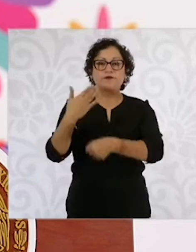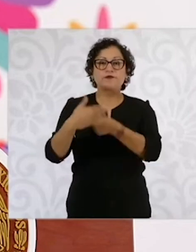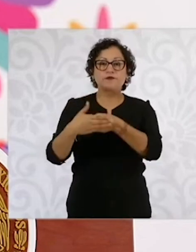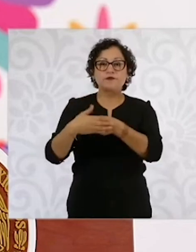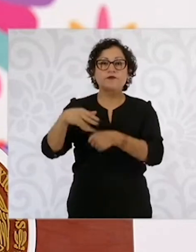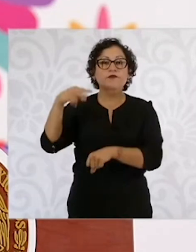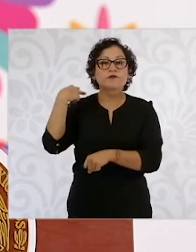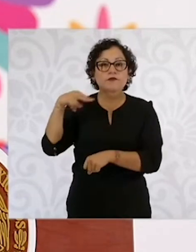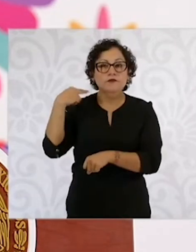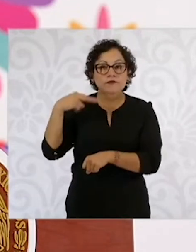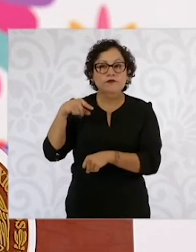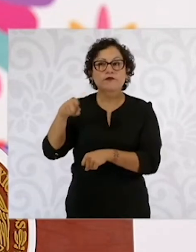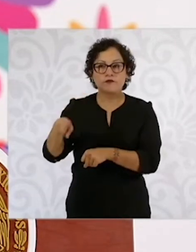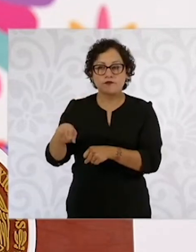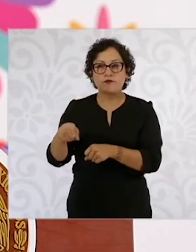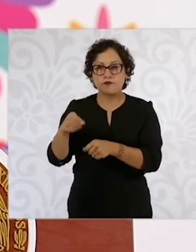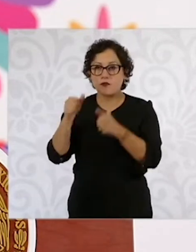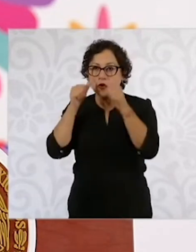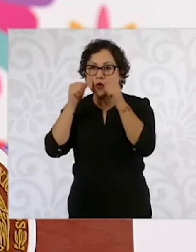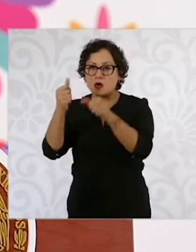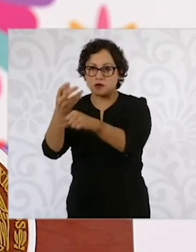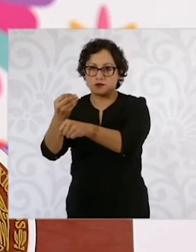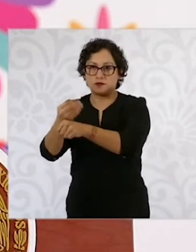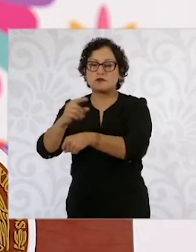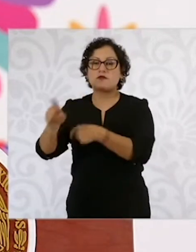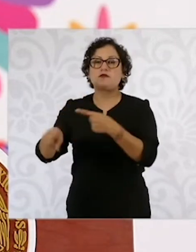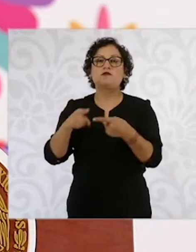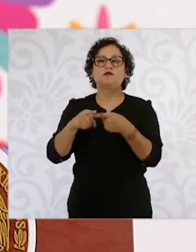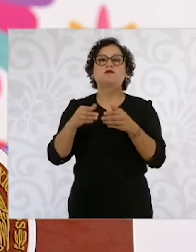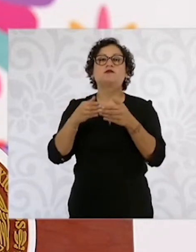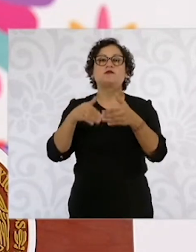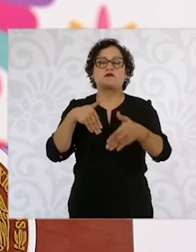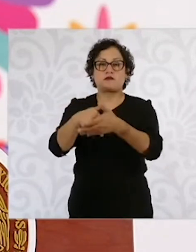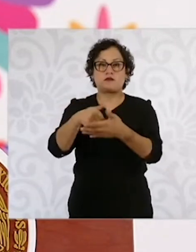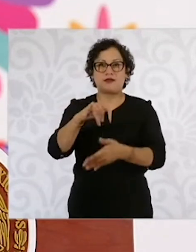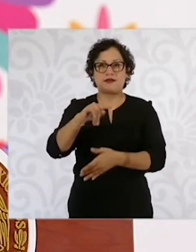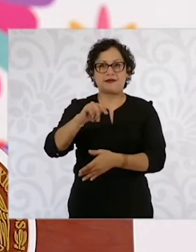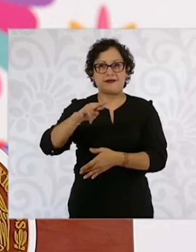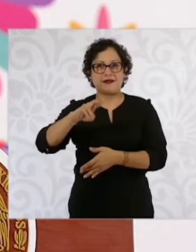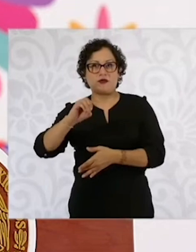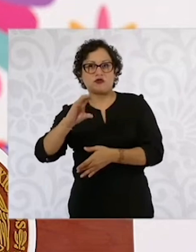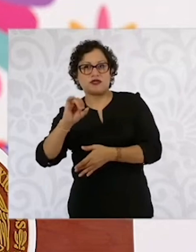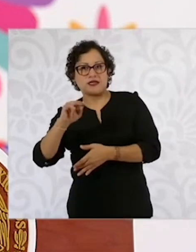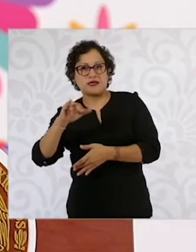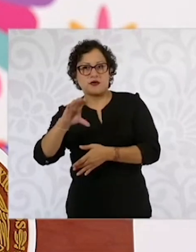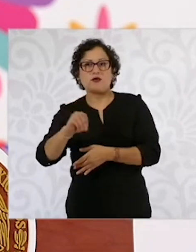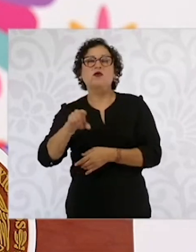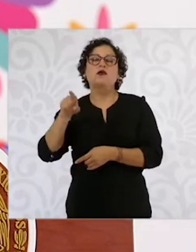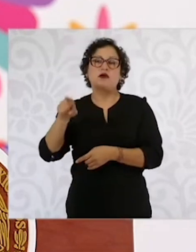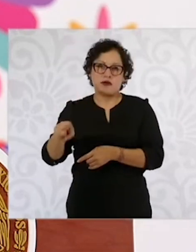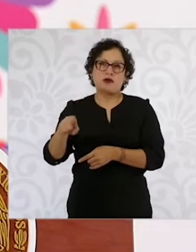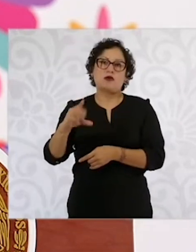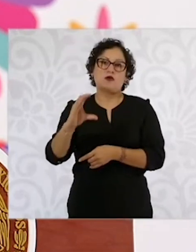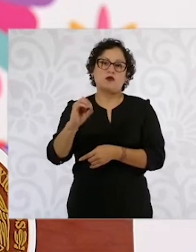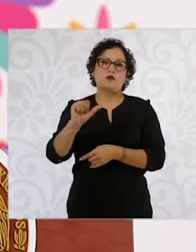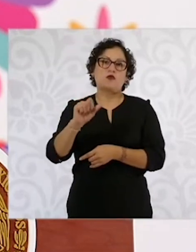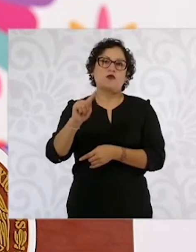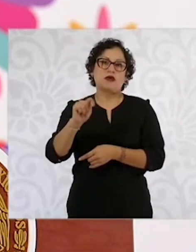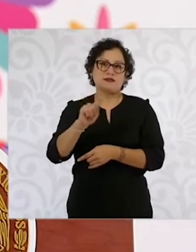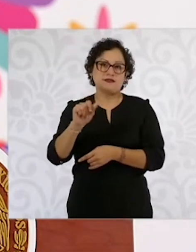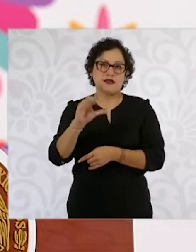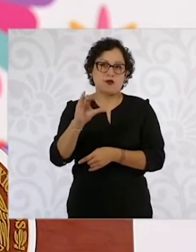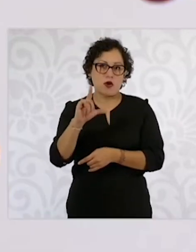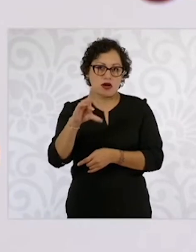economía mexicana especialmente en lo relativo a las exportaciones y el valor del peso las políticas de Trump pueden traer vientos en contra para la economía